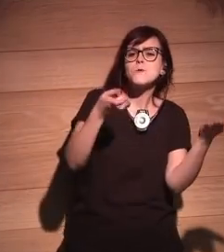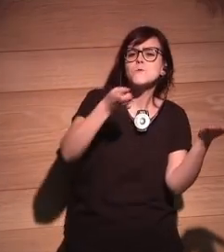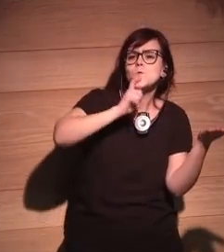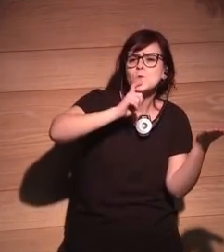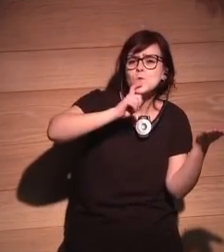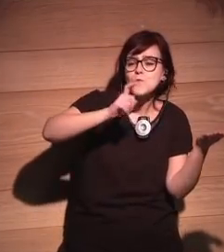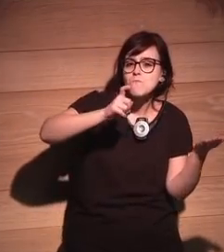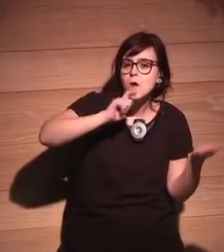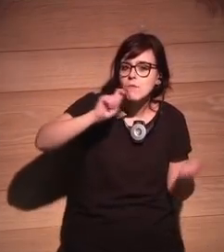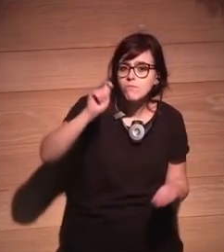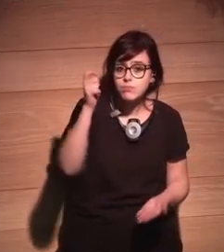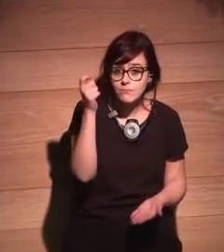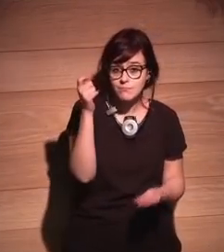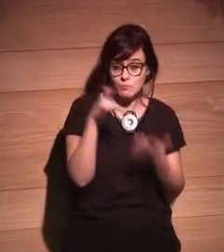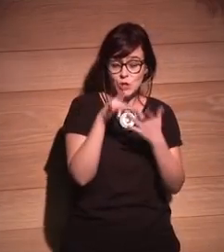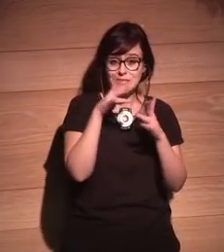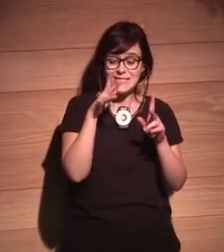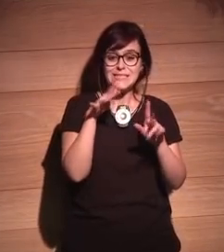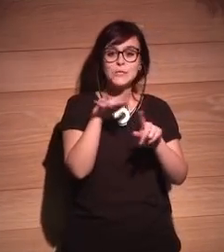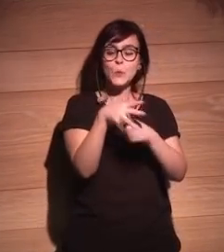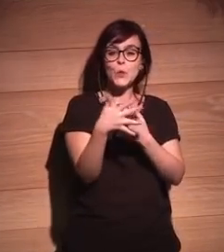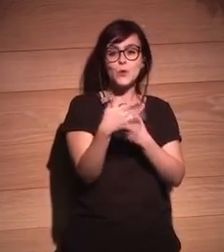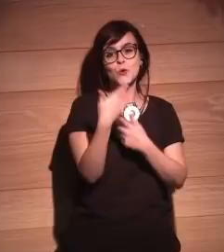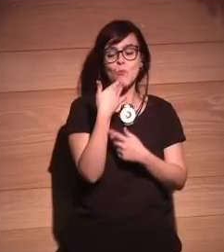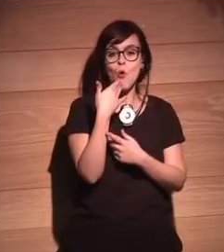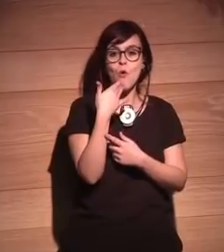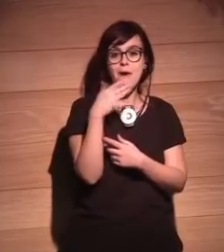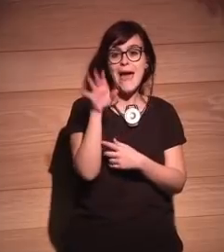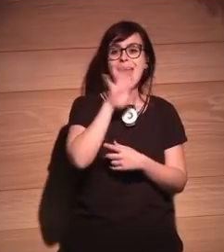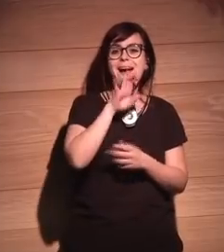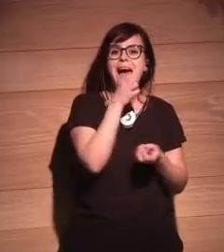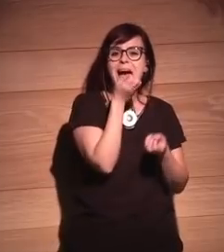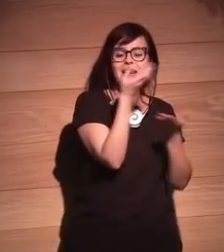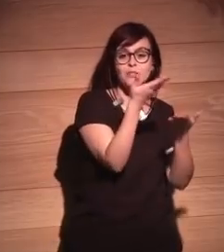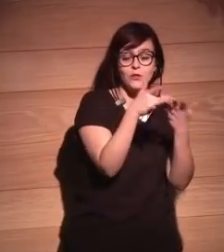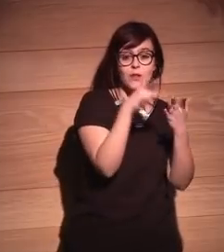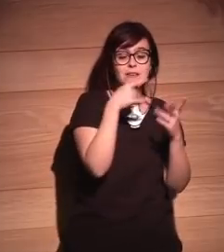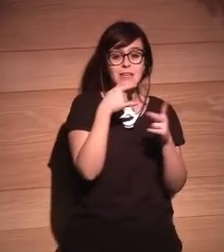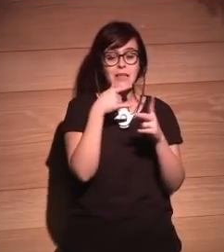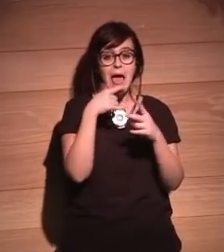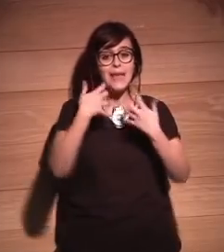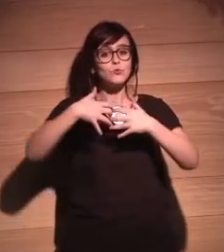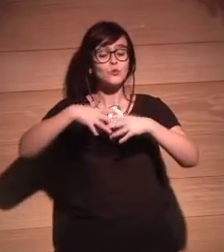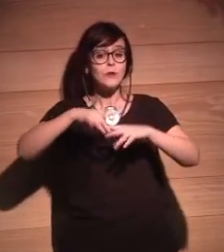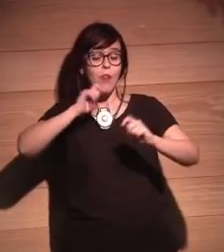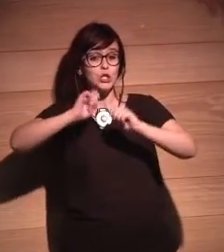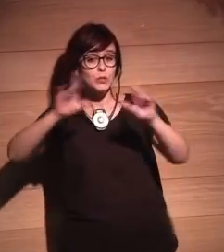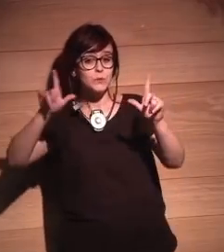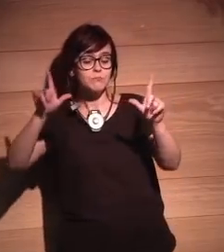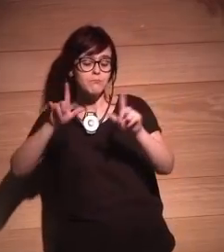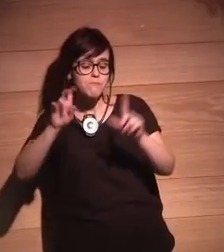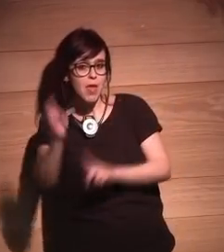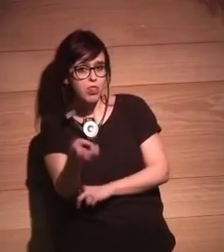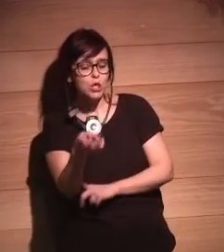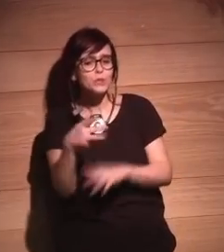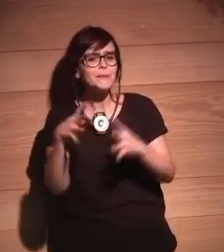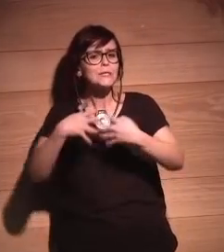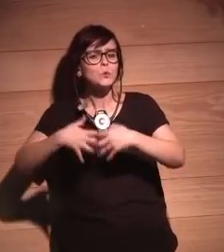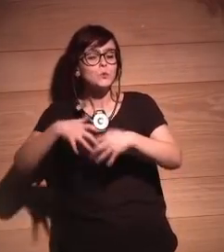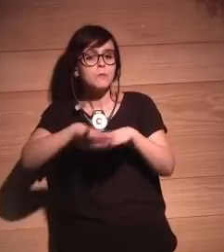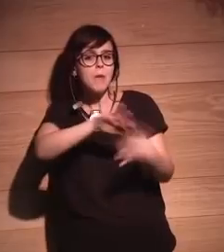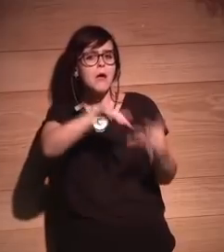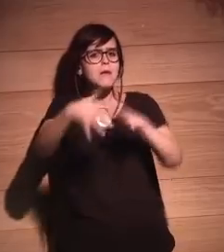de la anécdota al cambio estructural en la industria de los medios, porque muchas veces nos